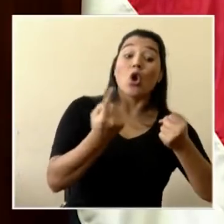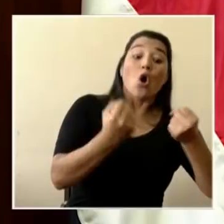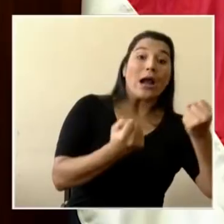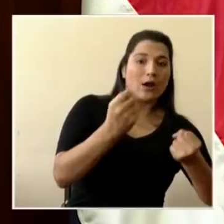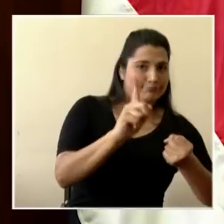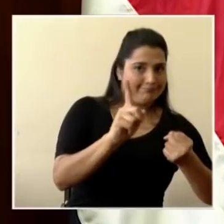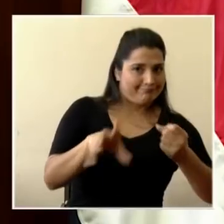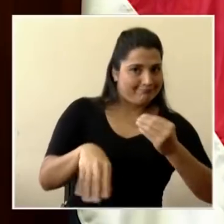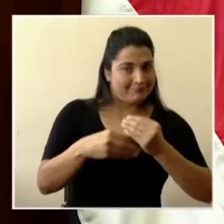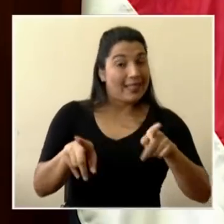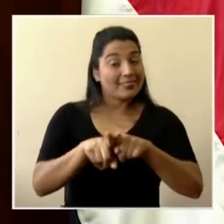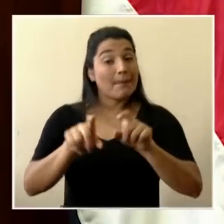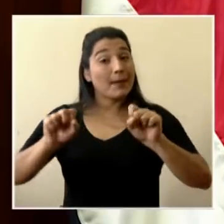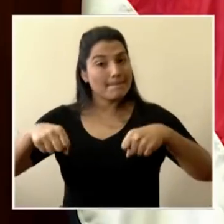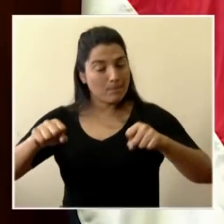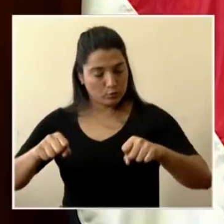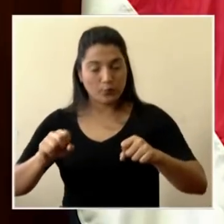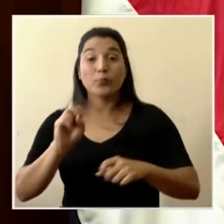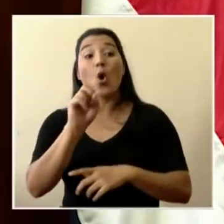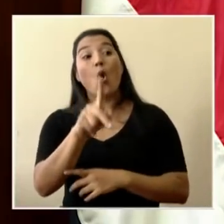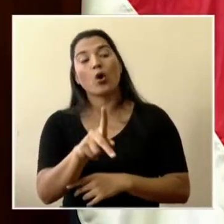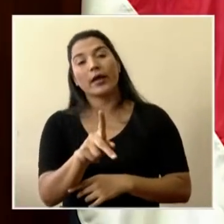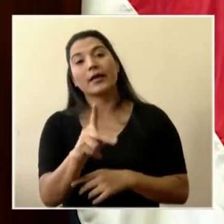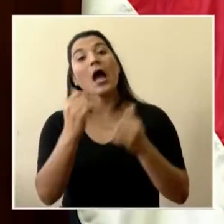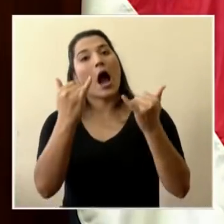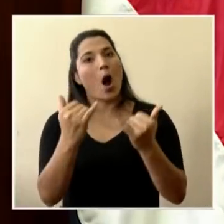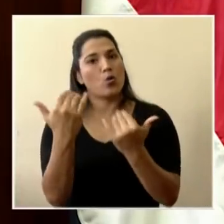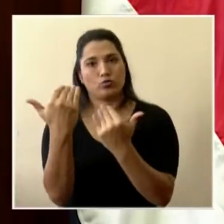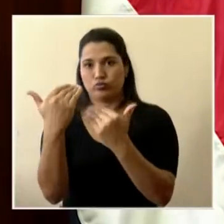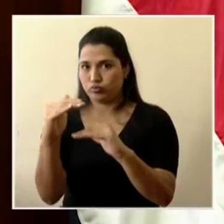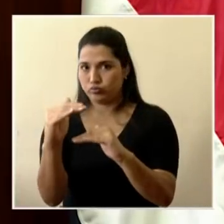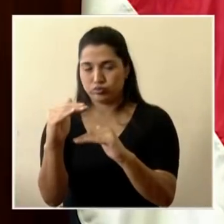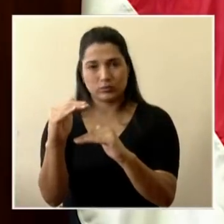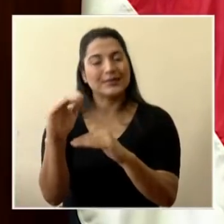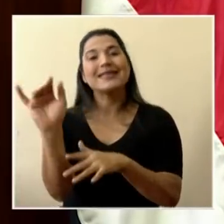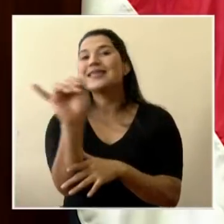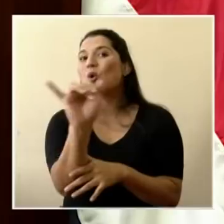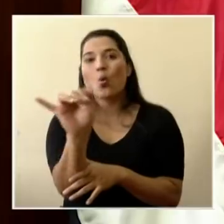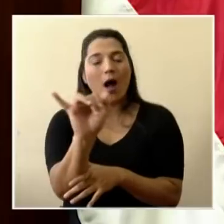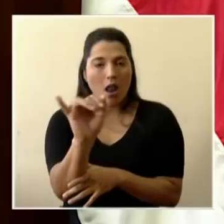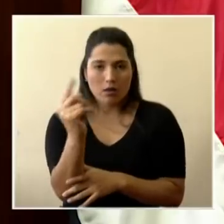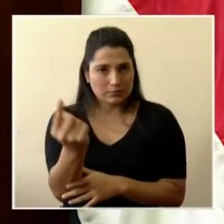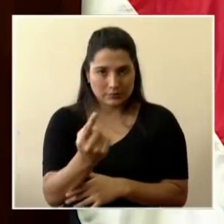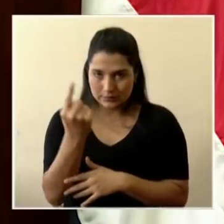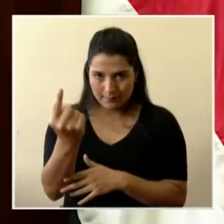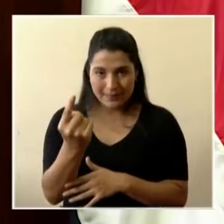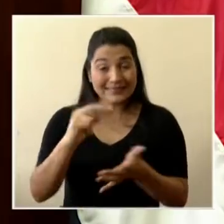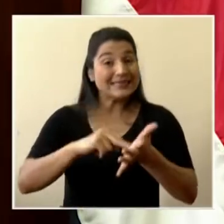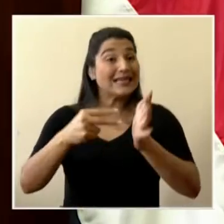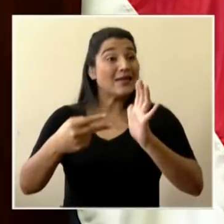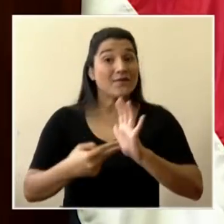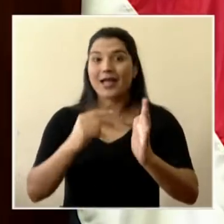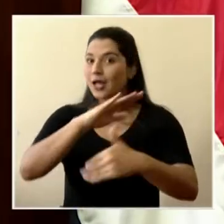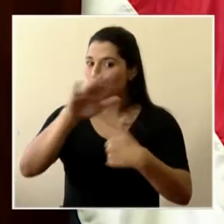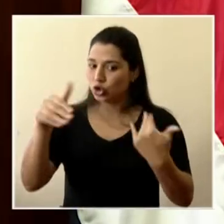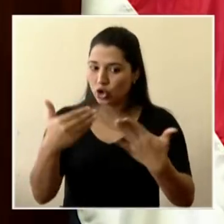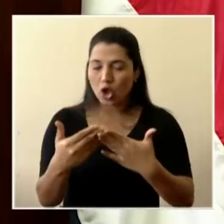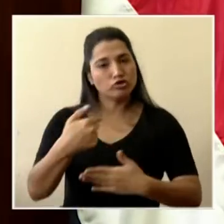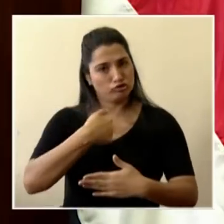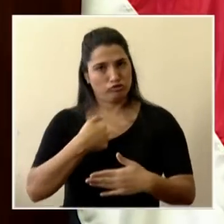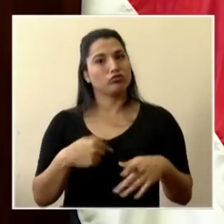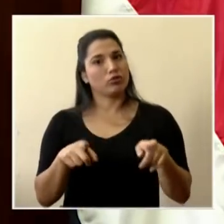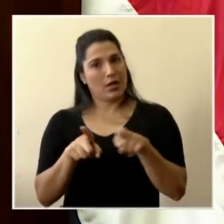El tema de la restricción en este caso aplica como se hace normalmente. Es decir, todos, incluido yo, todos los que estamos acá,